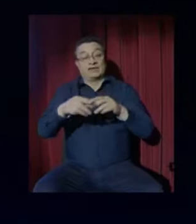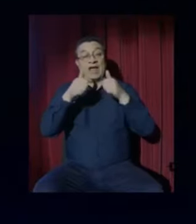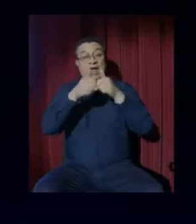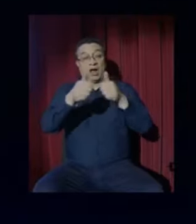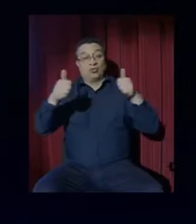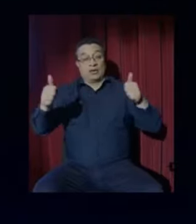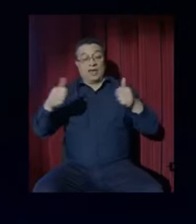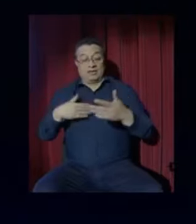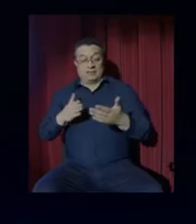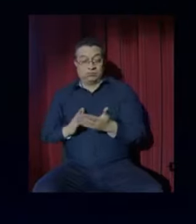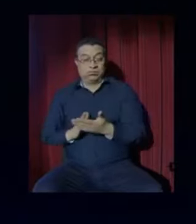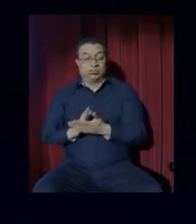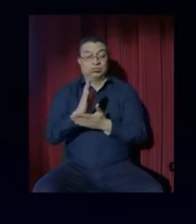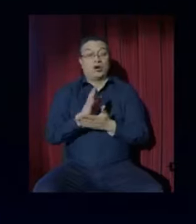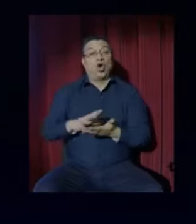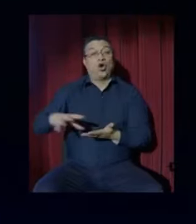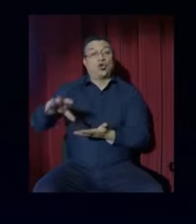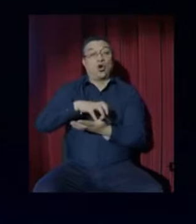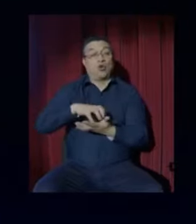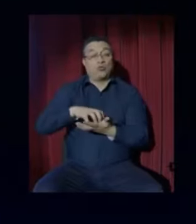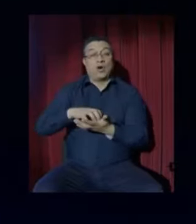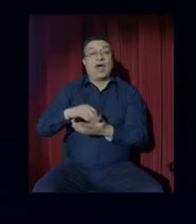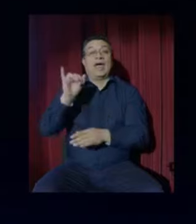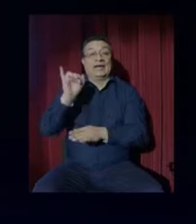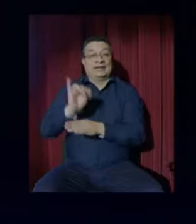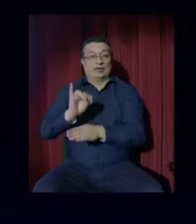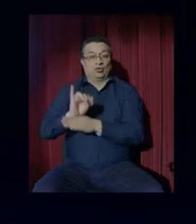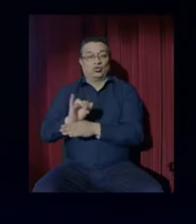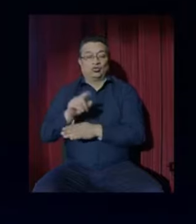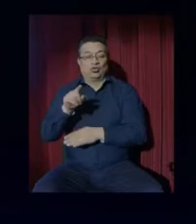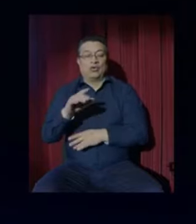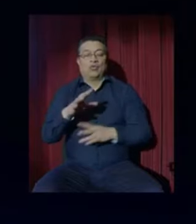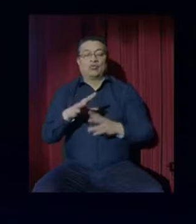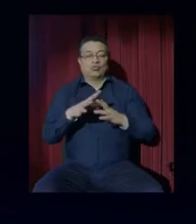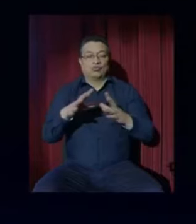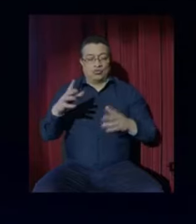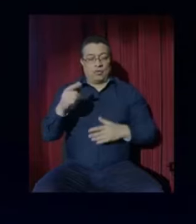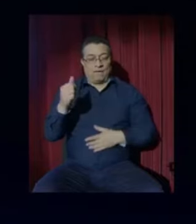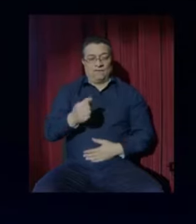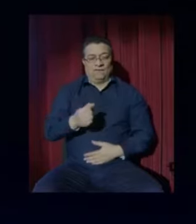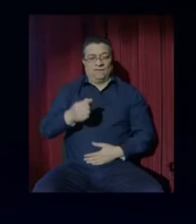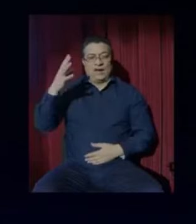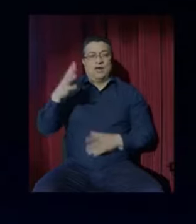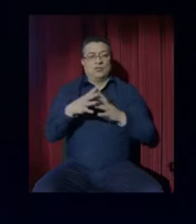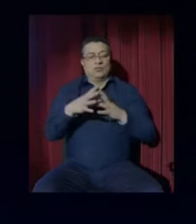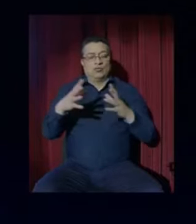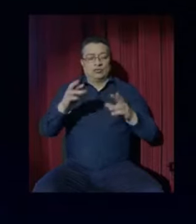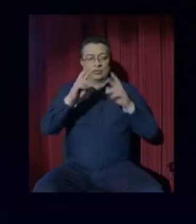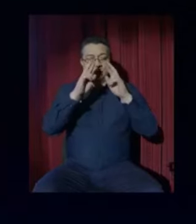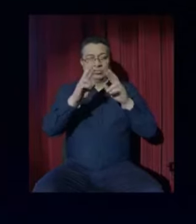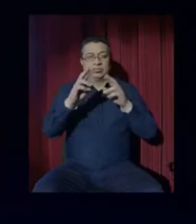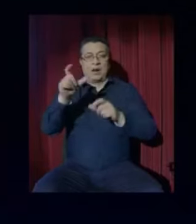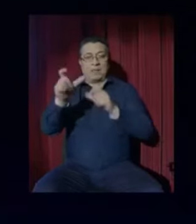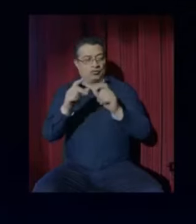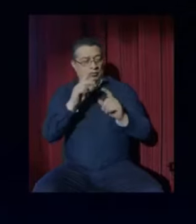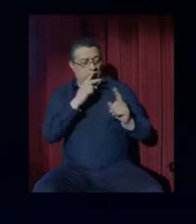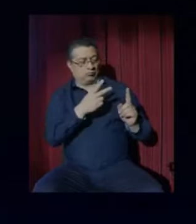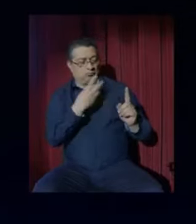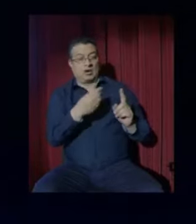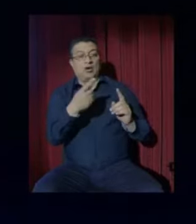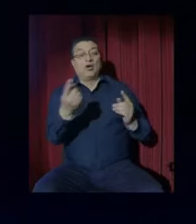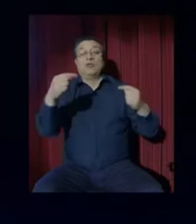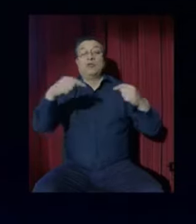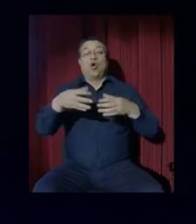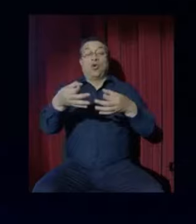lanzamiento en una comuna una institución muy valorada en en socialmente pero ir a una Cuenta